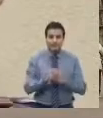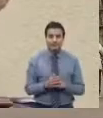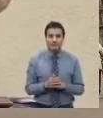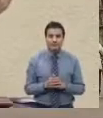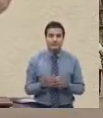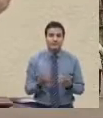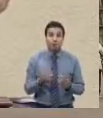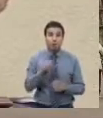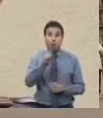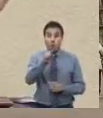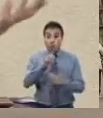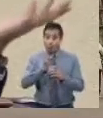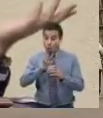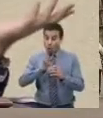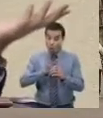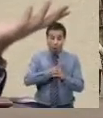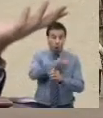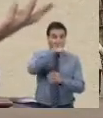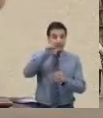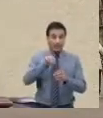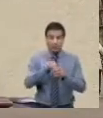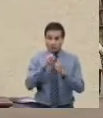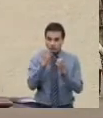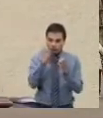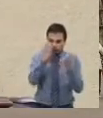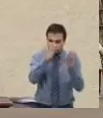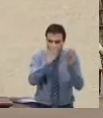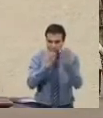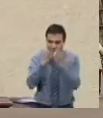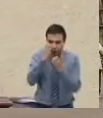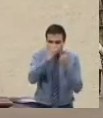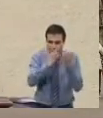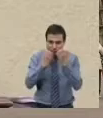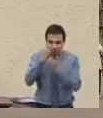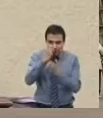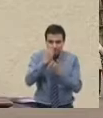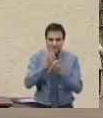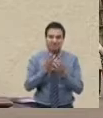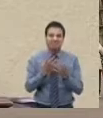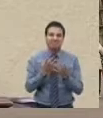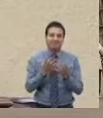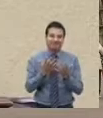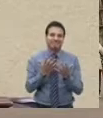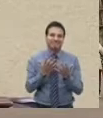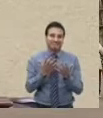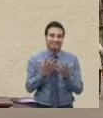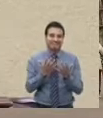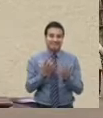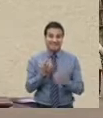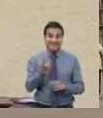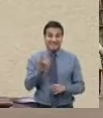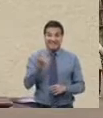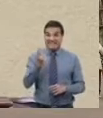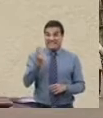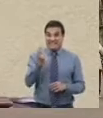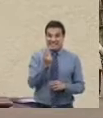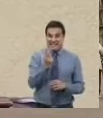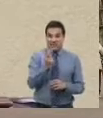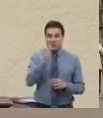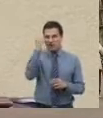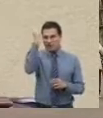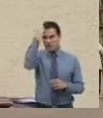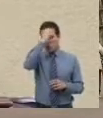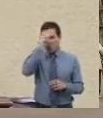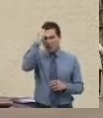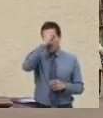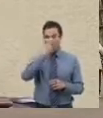su conjunto y no de manera aislada. No se necesita recurrir en consecuencia a teorías jurídicas sofisticadas como